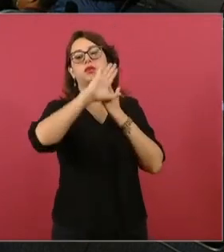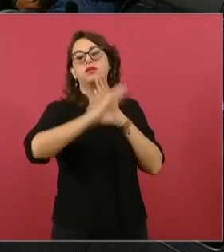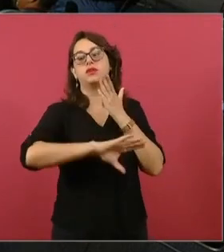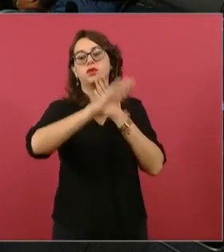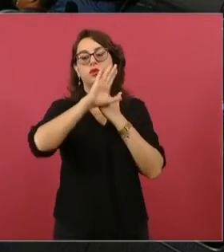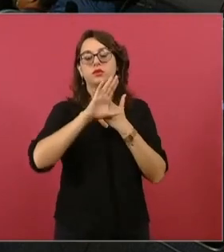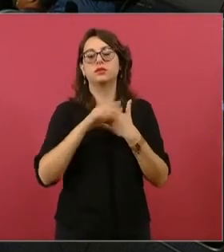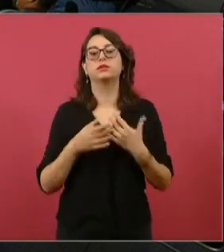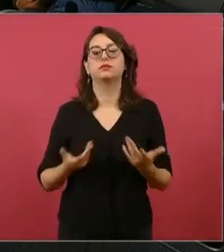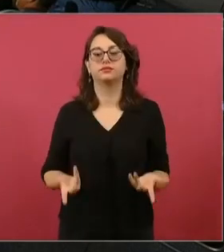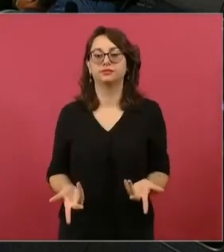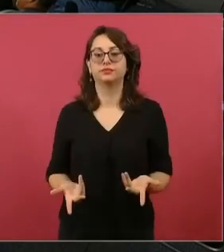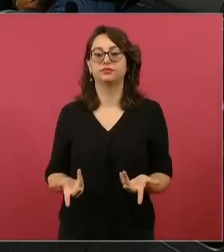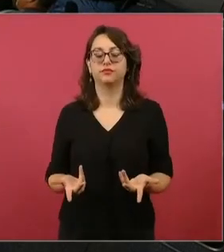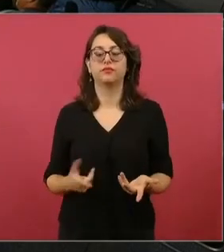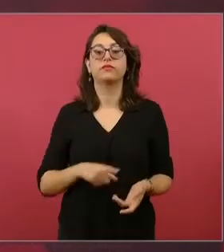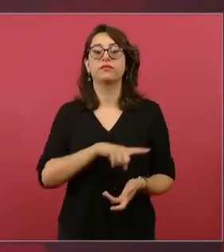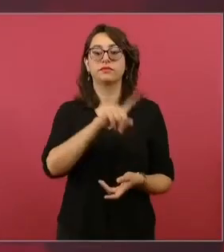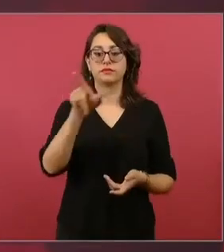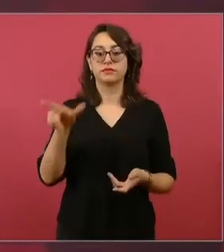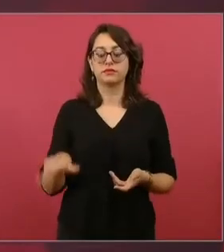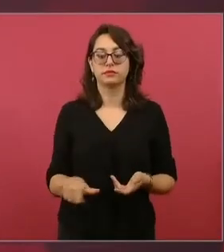Y fueron a ver